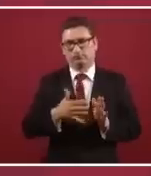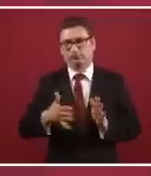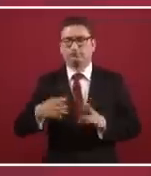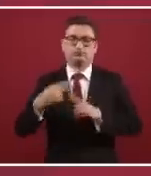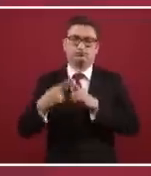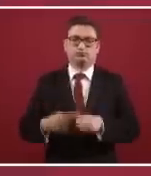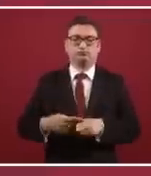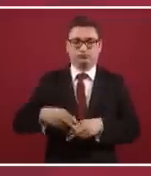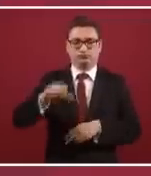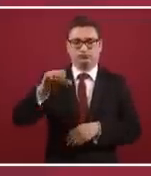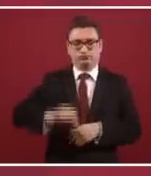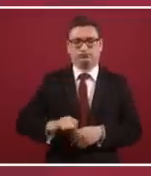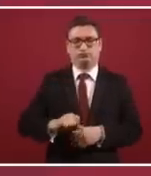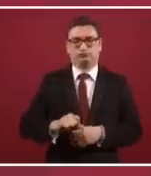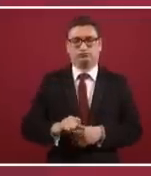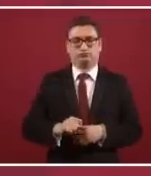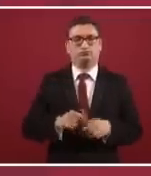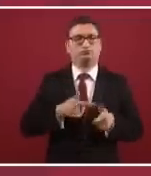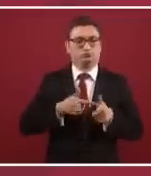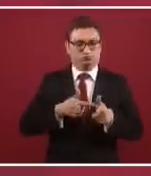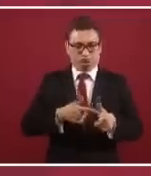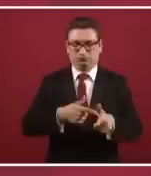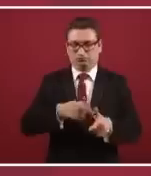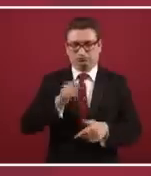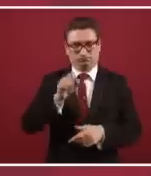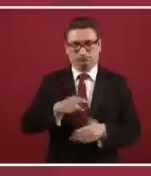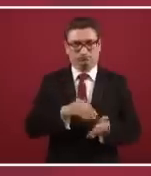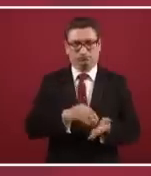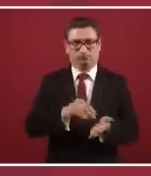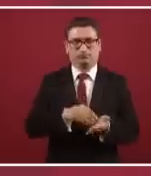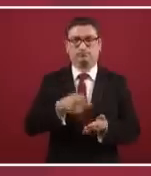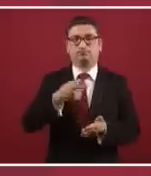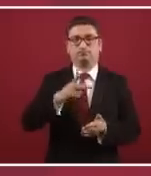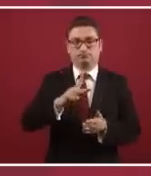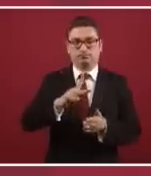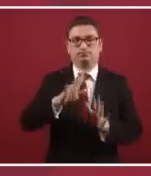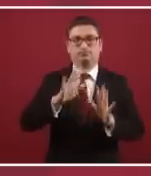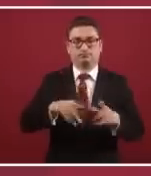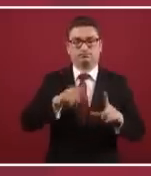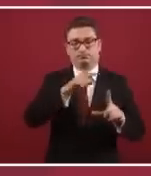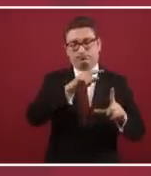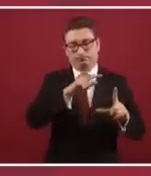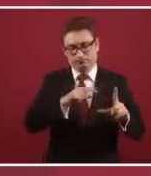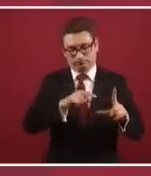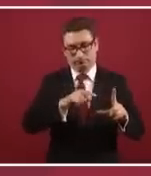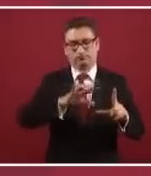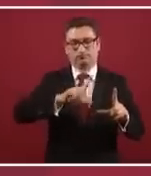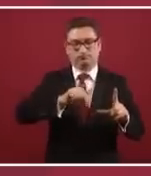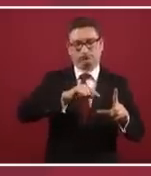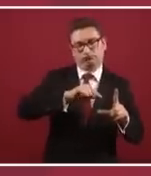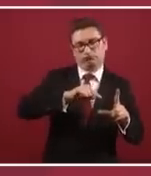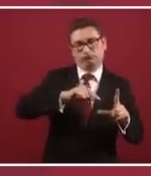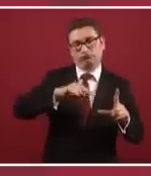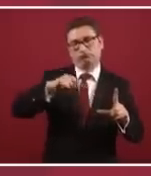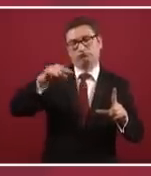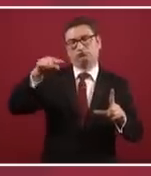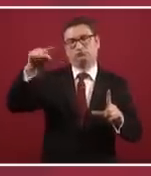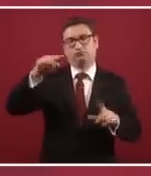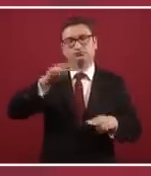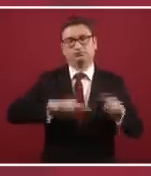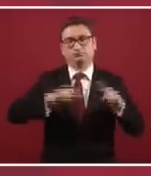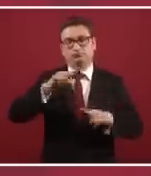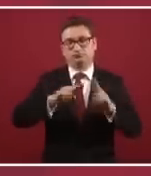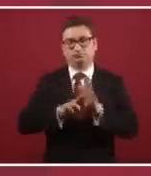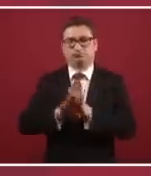hoy. Sí. Pero ya va a empezar a aumentar la producción. O